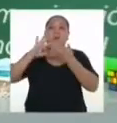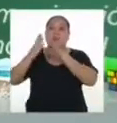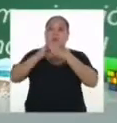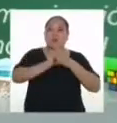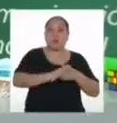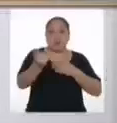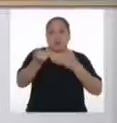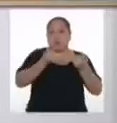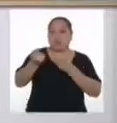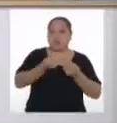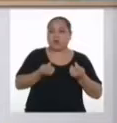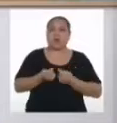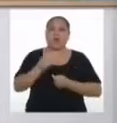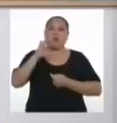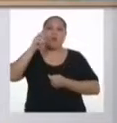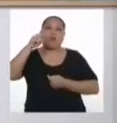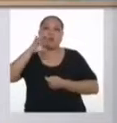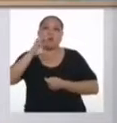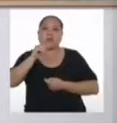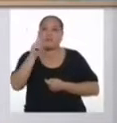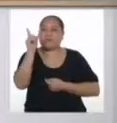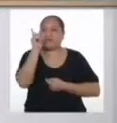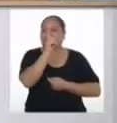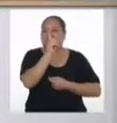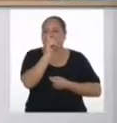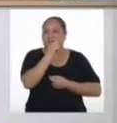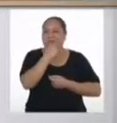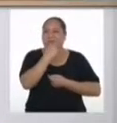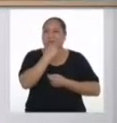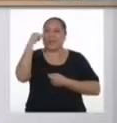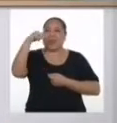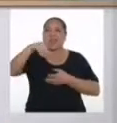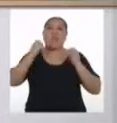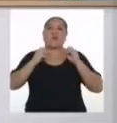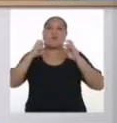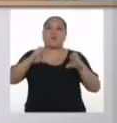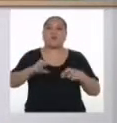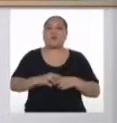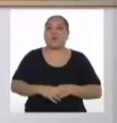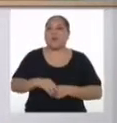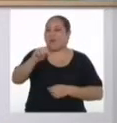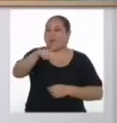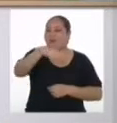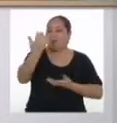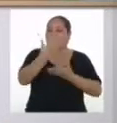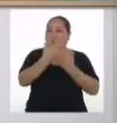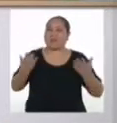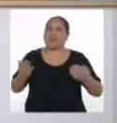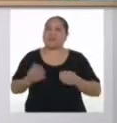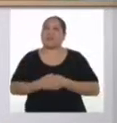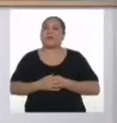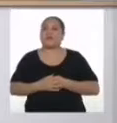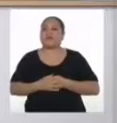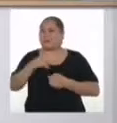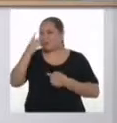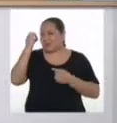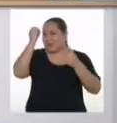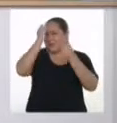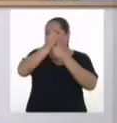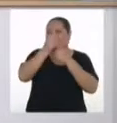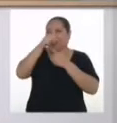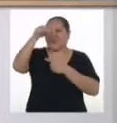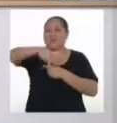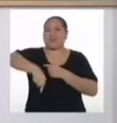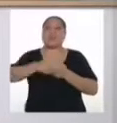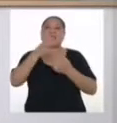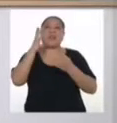población en la gestión de las cuencas? No, en esta oportunidad haremos algo diferente. El reto para